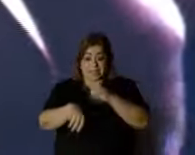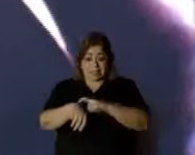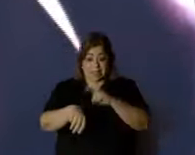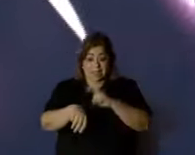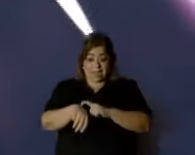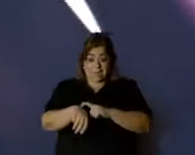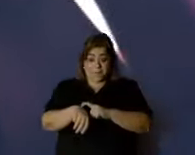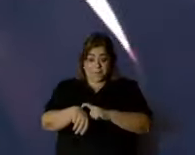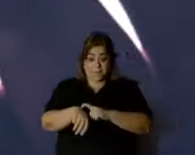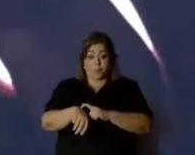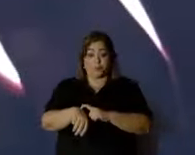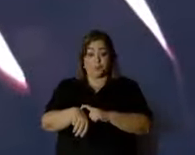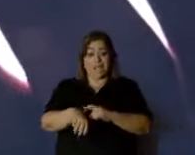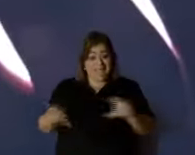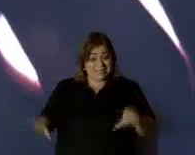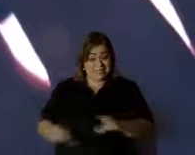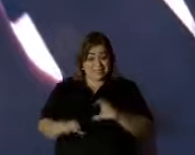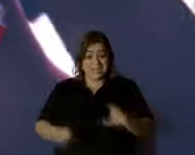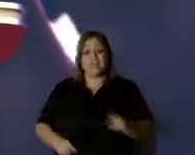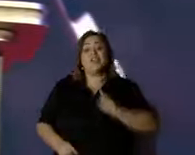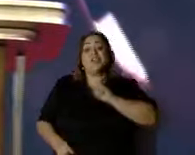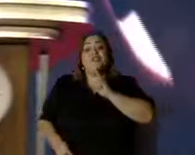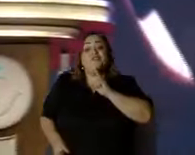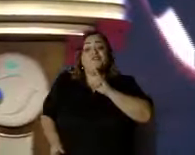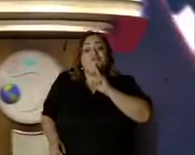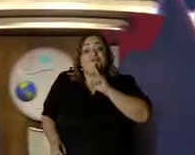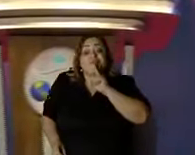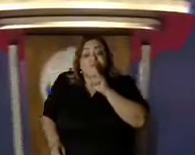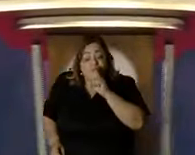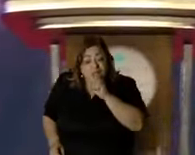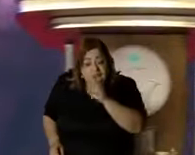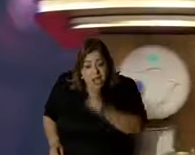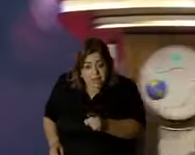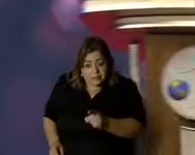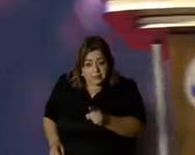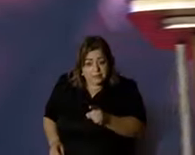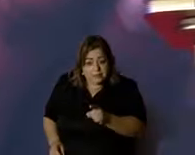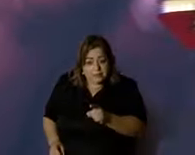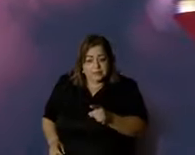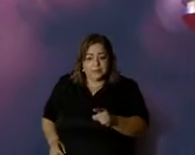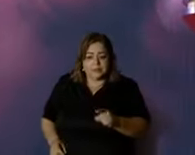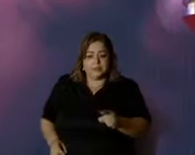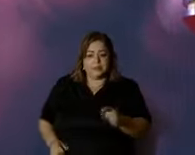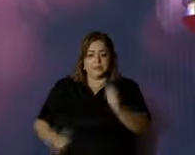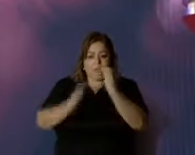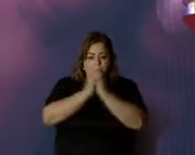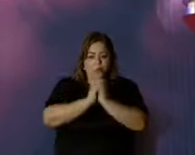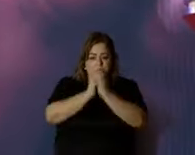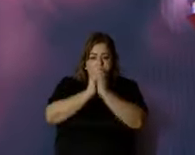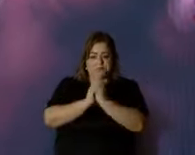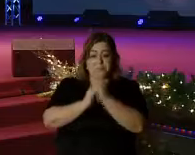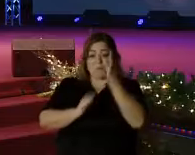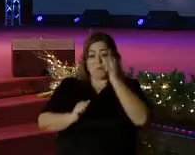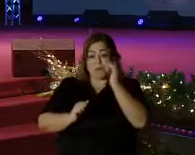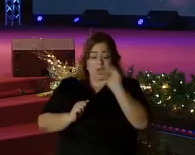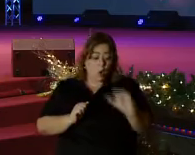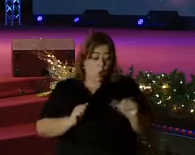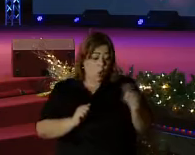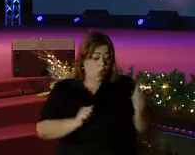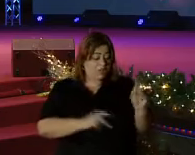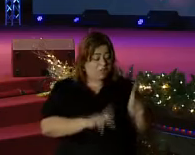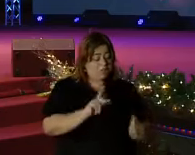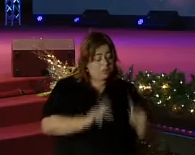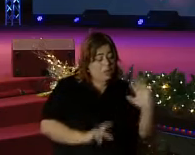los verdaderos, significa, si hay verdadero es porque hay falso, porque hay gente que aparentan, porque hay gente que